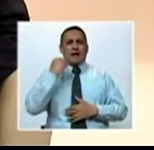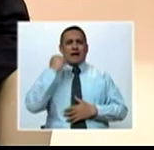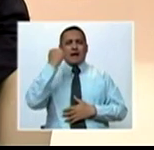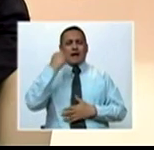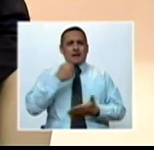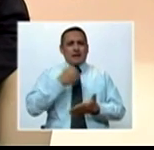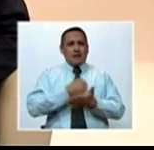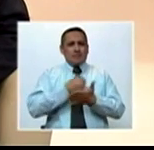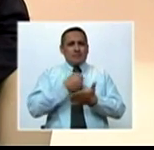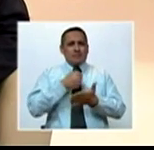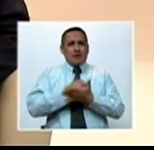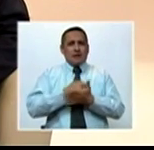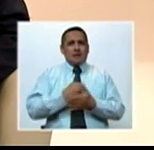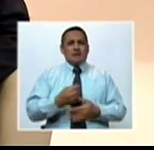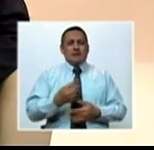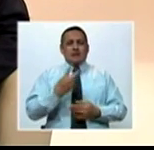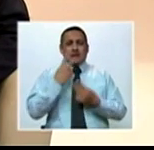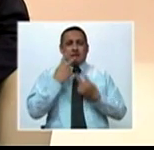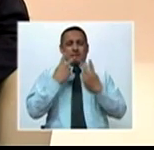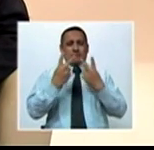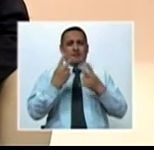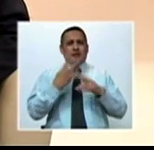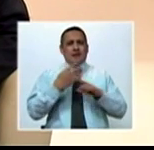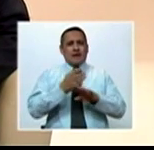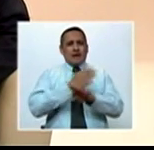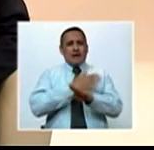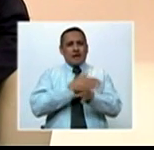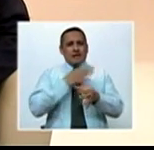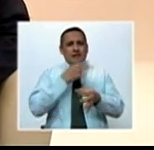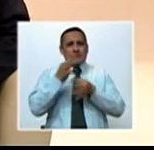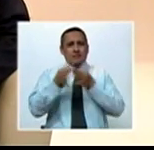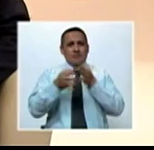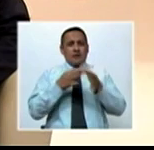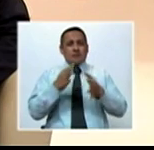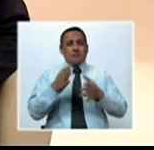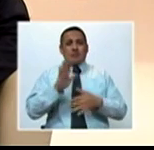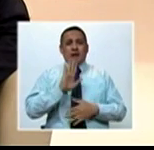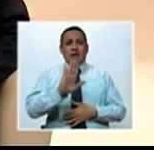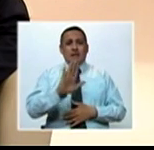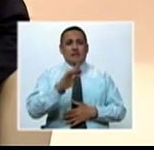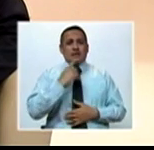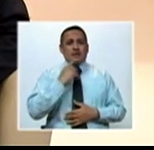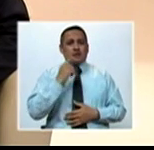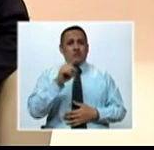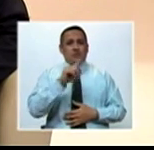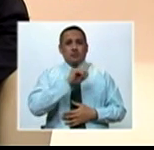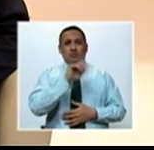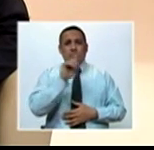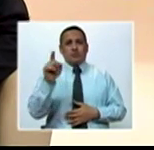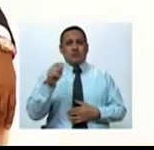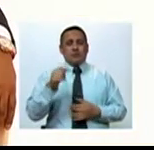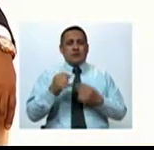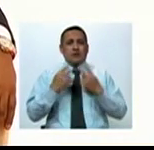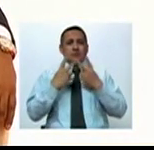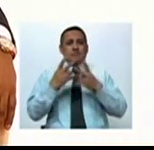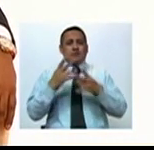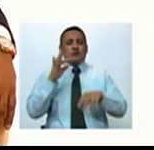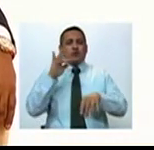gana honorarios, recibe una retribución, le dice, para ti no es aplicable